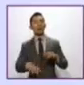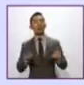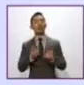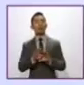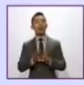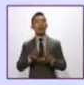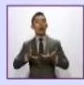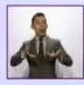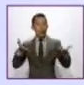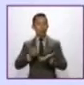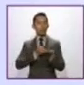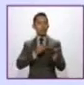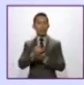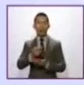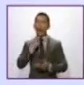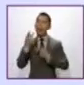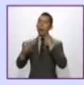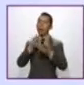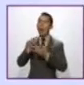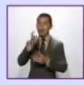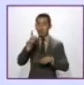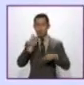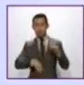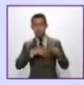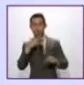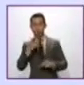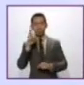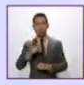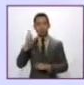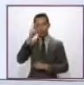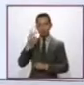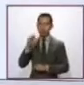acciones, no con palabras, Mauricio.